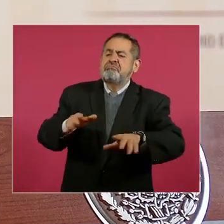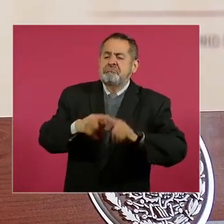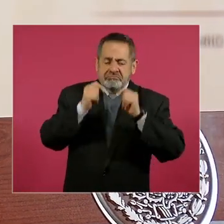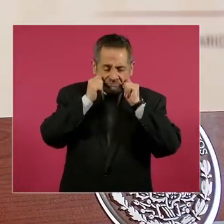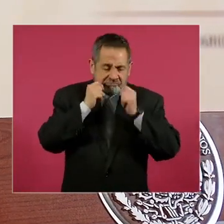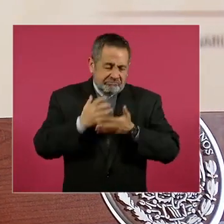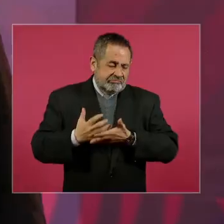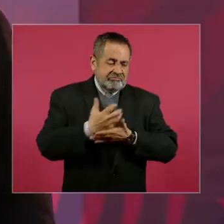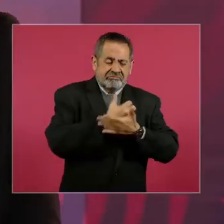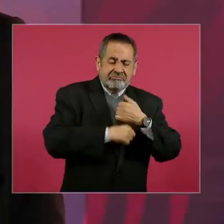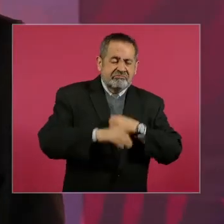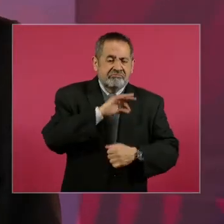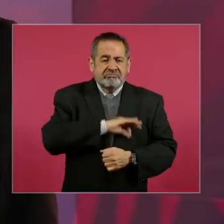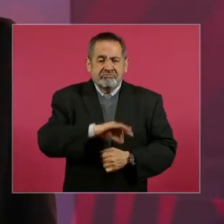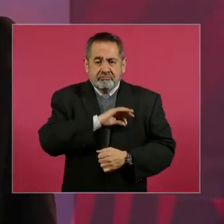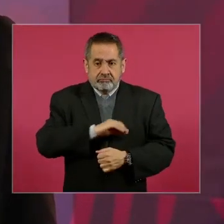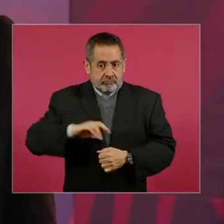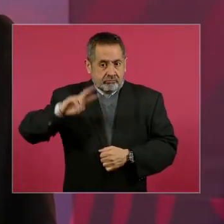a segundo plano.